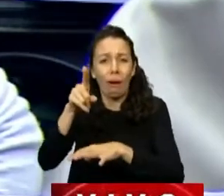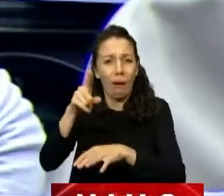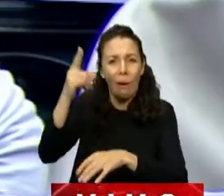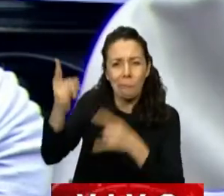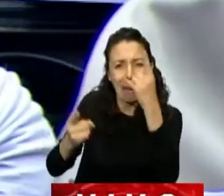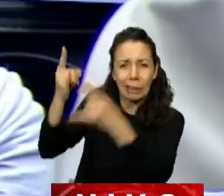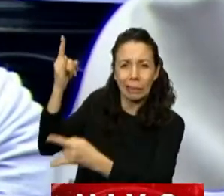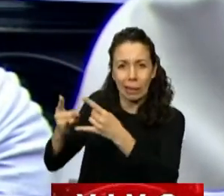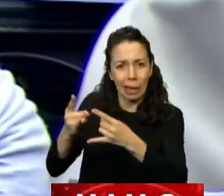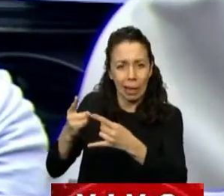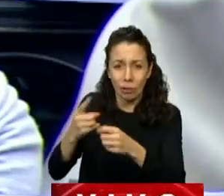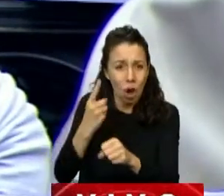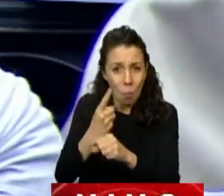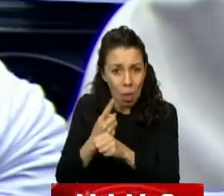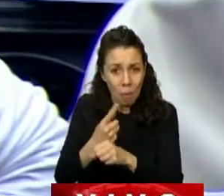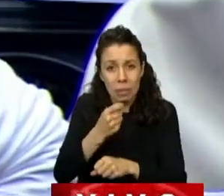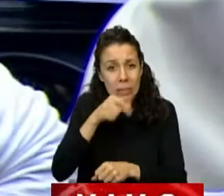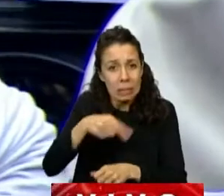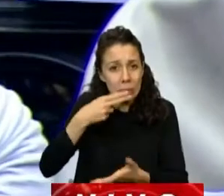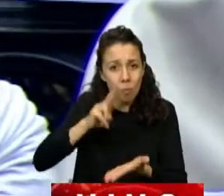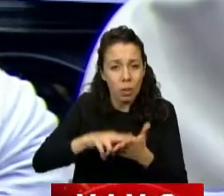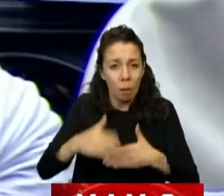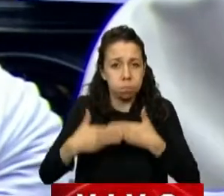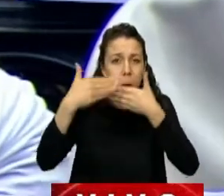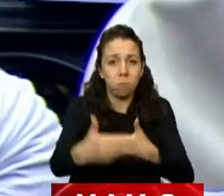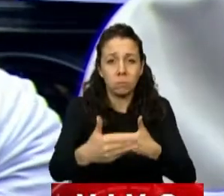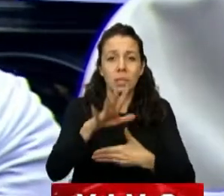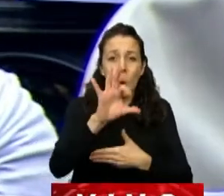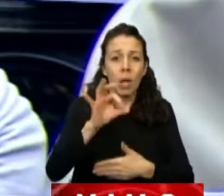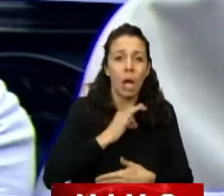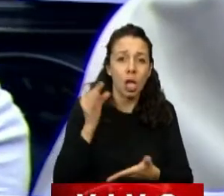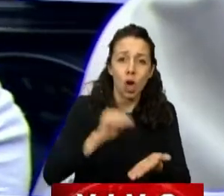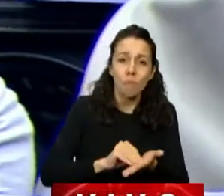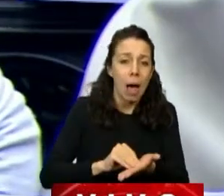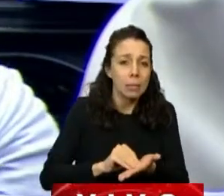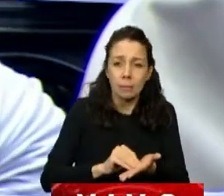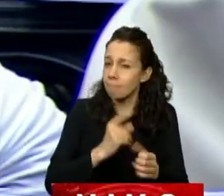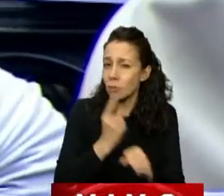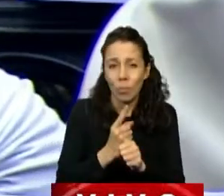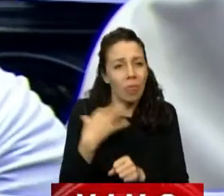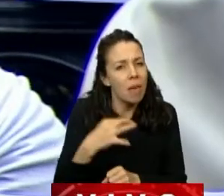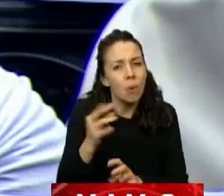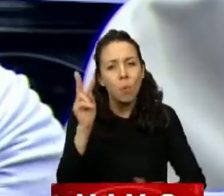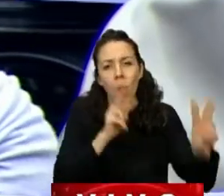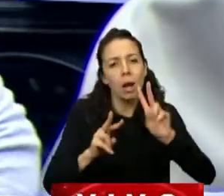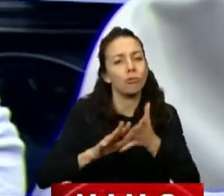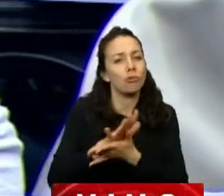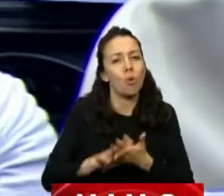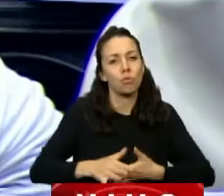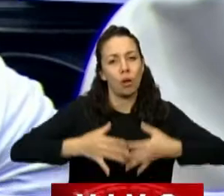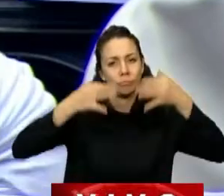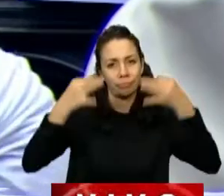un impuesto por 50 años, lo que debemos hacer es buscar una verdadera solución.